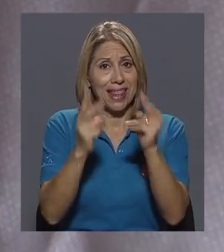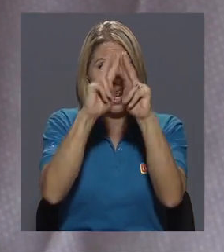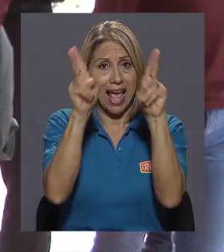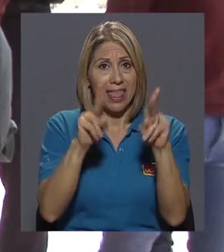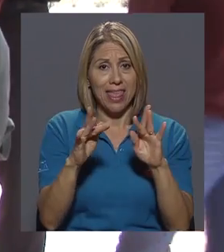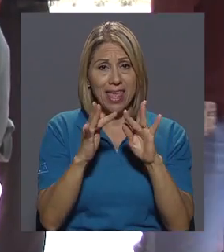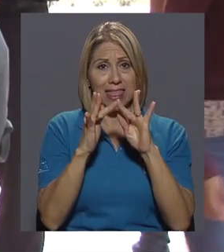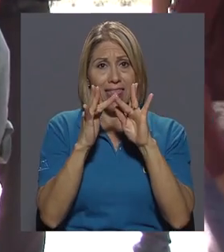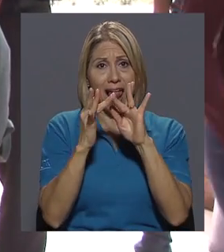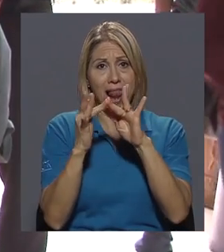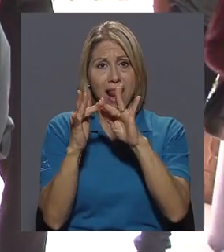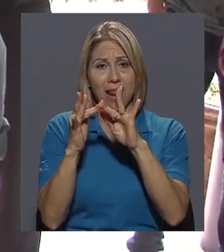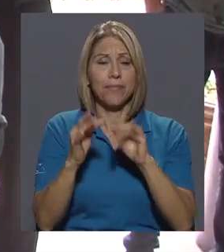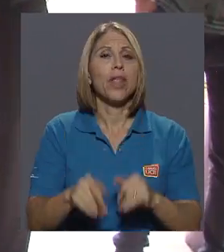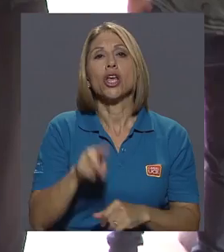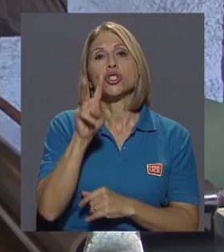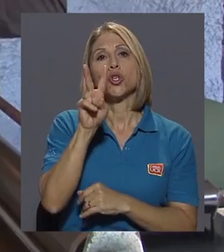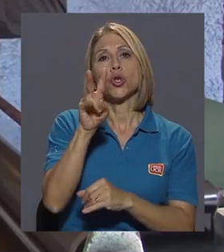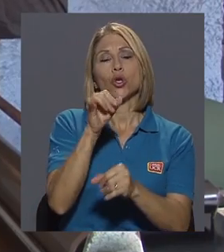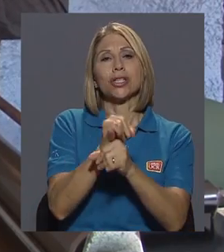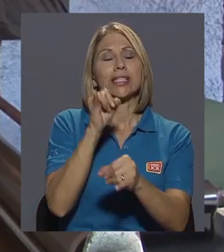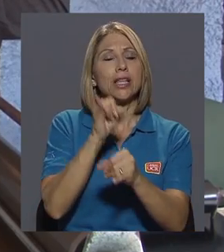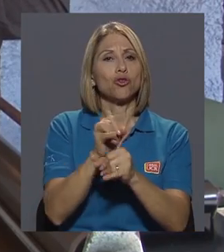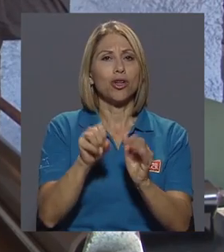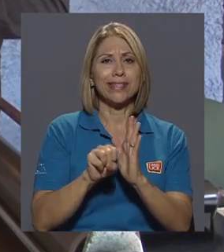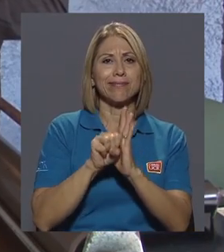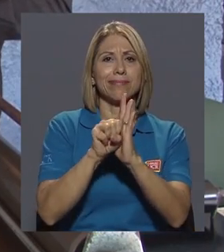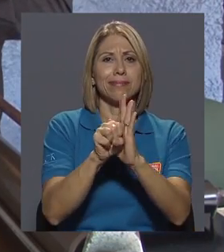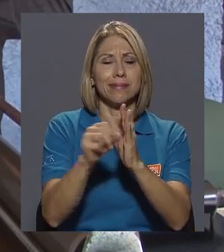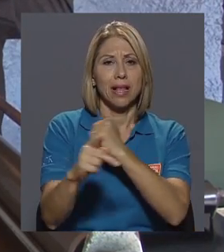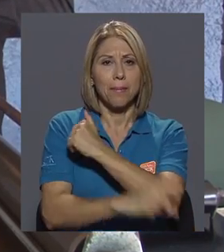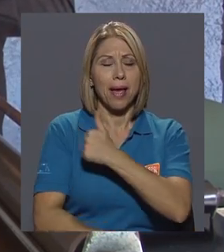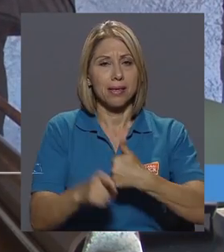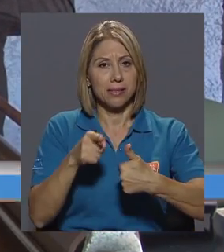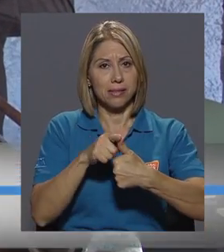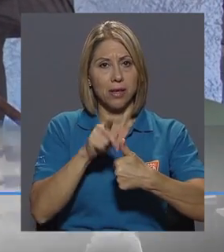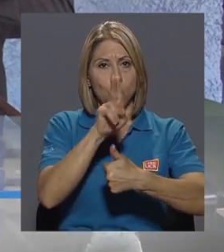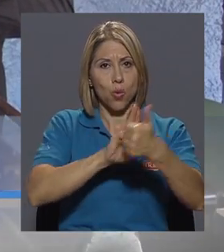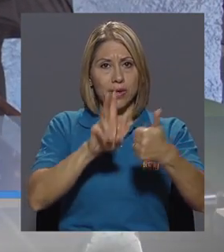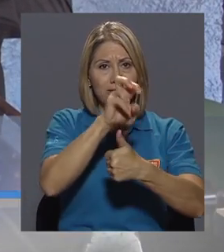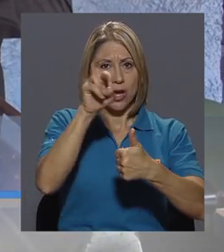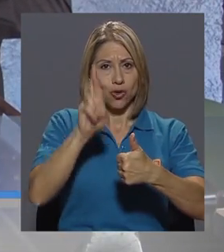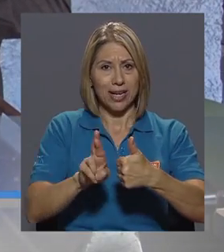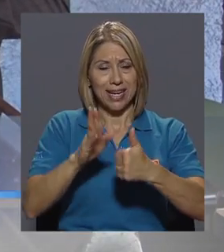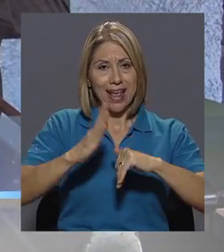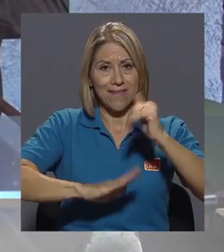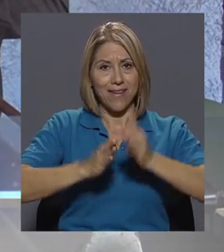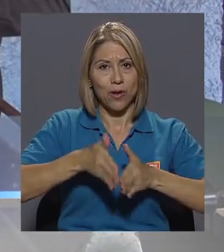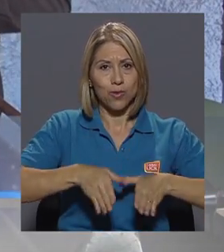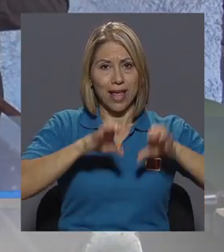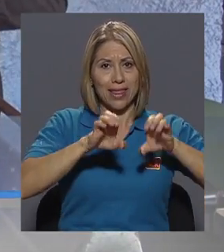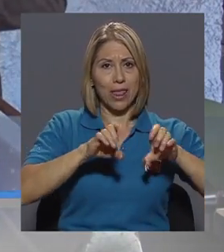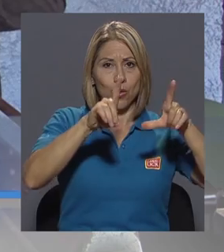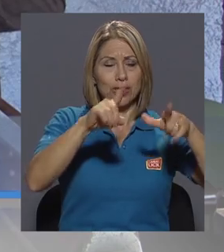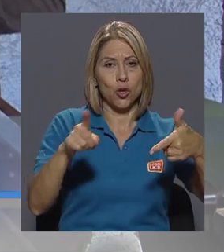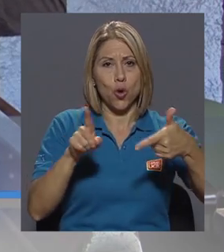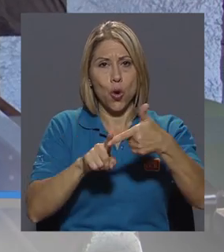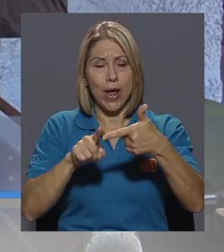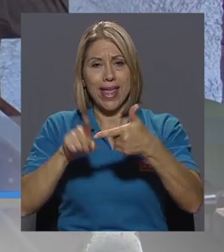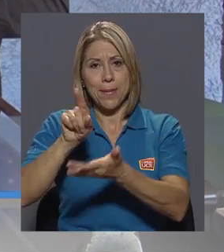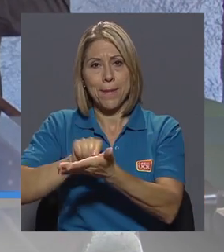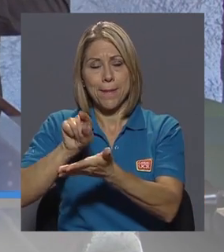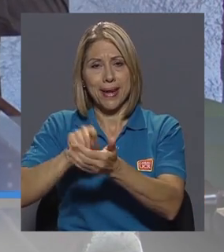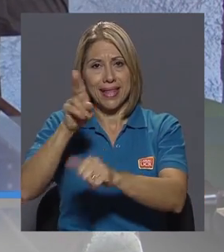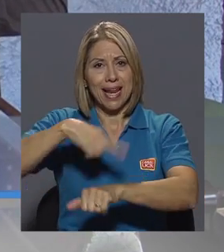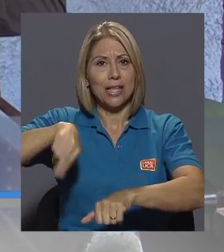digital son dos instituciones emblemáticas del país la universidad de costa rica y su facultad de educación con la imprenta